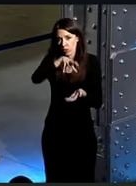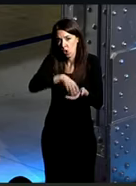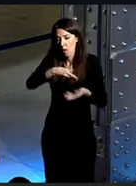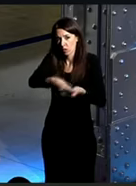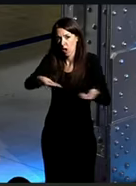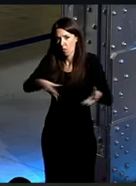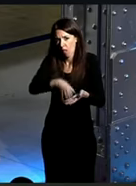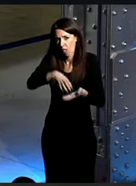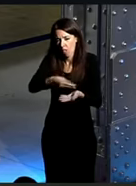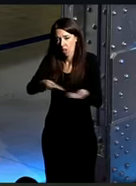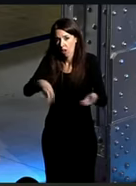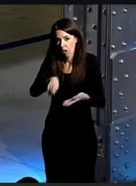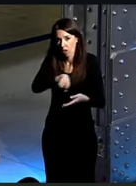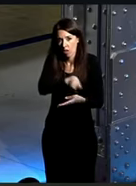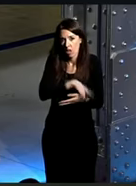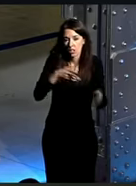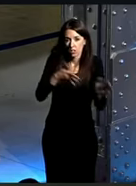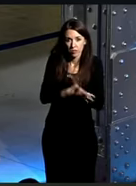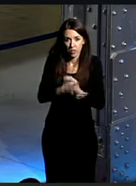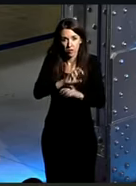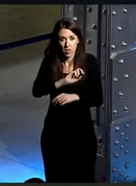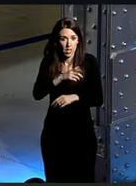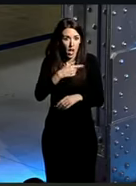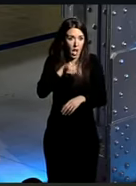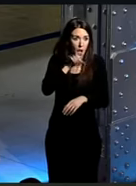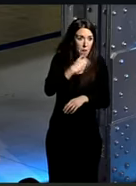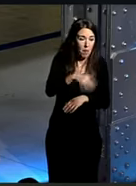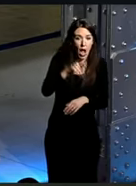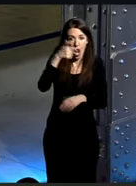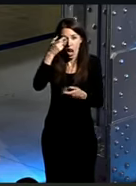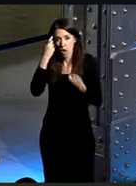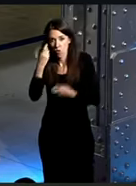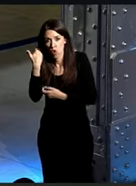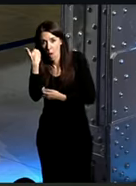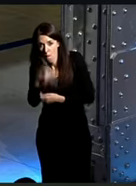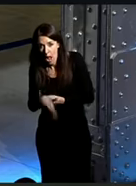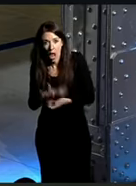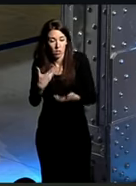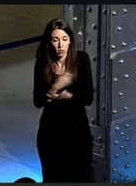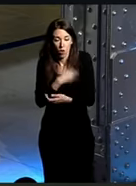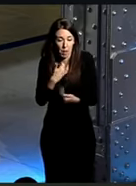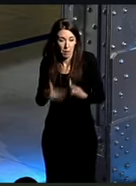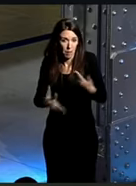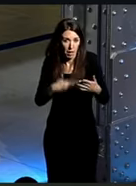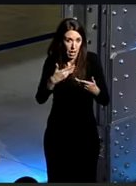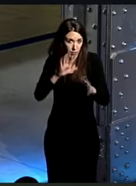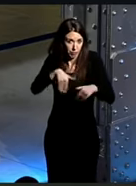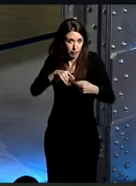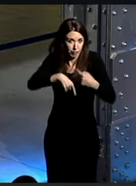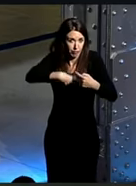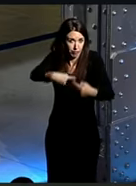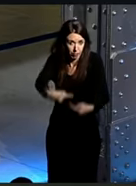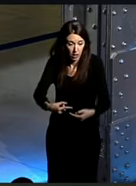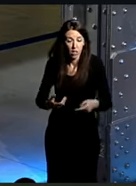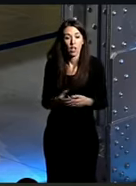Entonces, uno es un mal Foucaultiano, el alumno es un mal pisiteliano y así, etcétera, etcétera. Entonces dijimos, no, lo